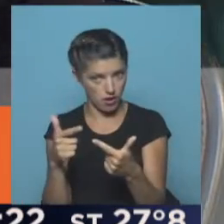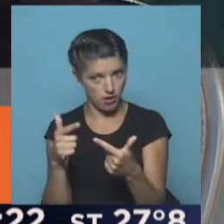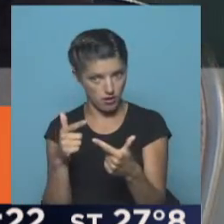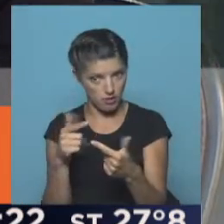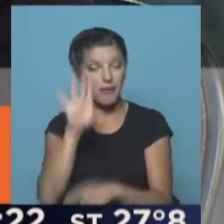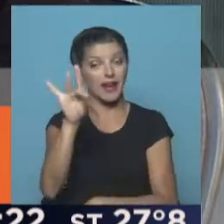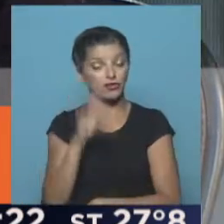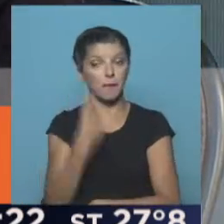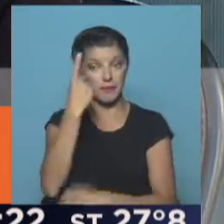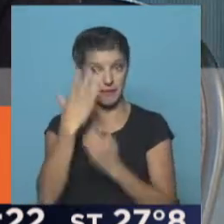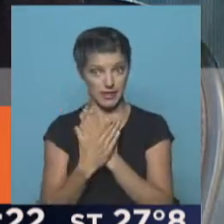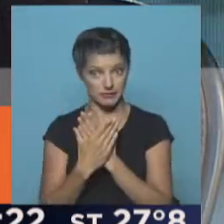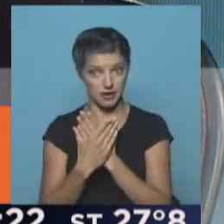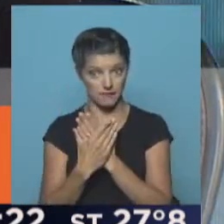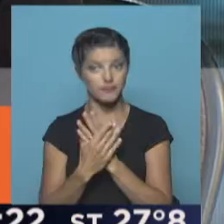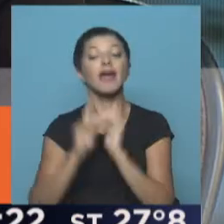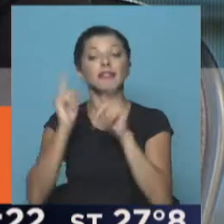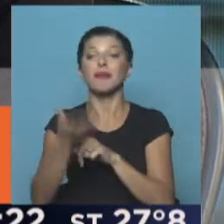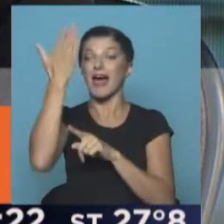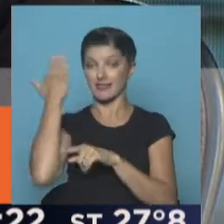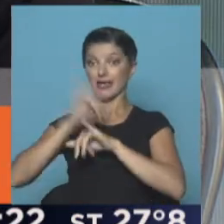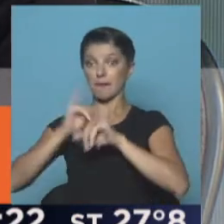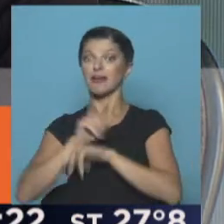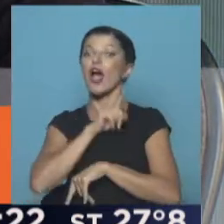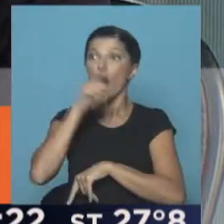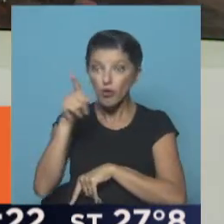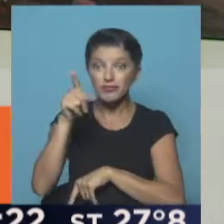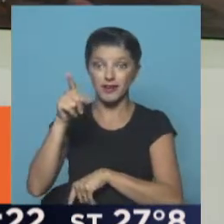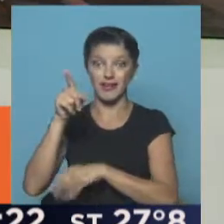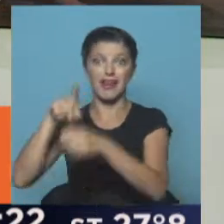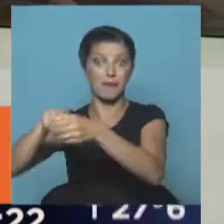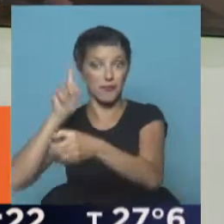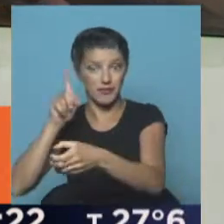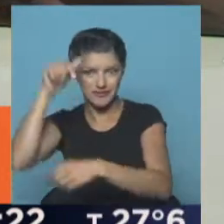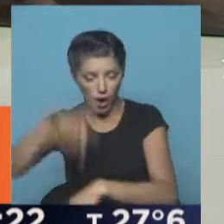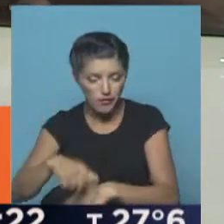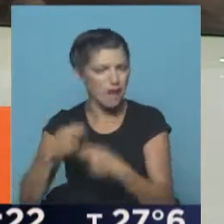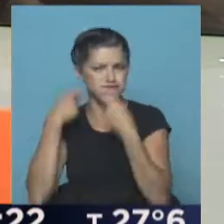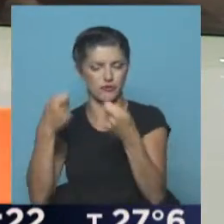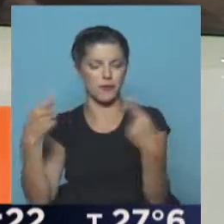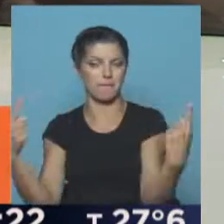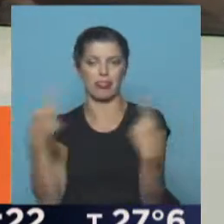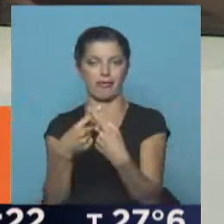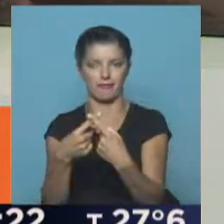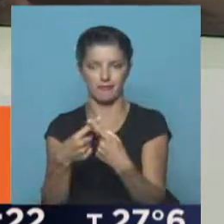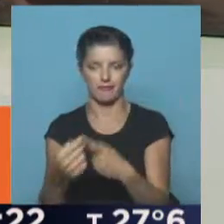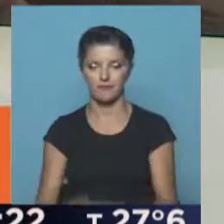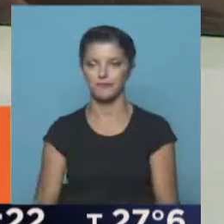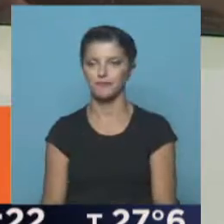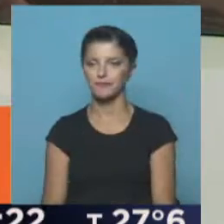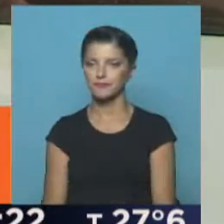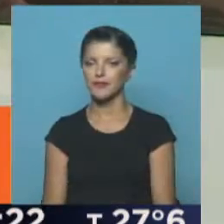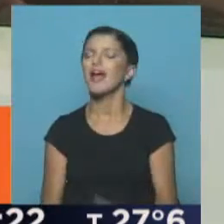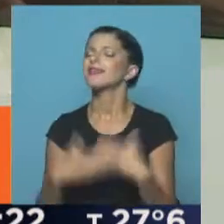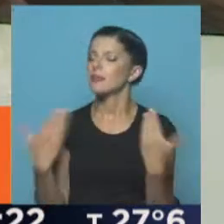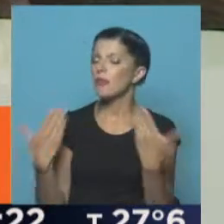e incluso formó parte de una campaña en contra del Brexit. Claro, claro. Jorge. ¿Se puede renunciar al mercado único a cambio de